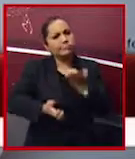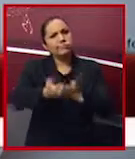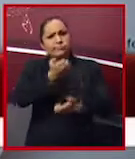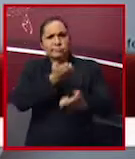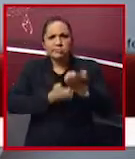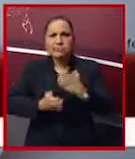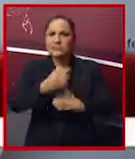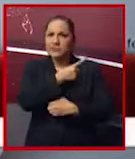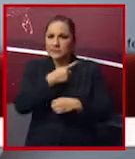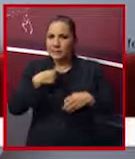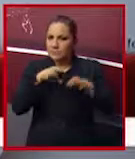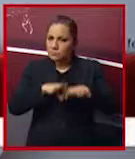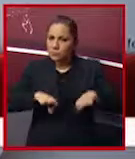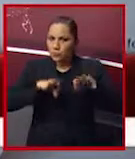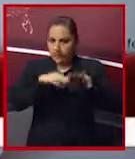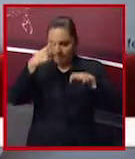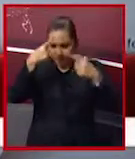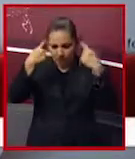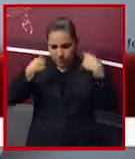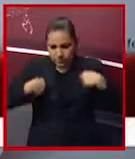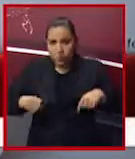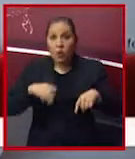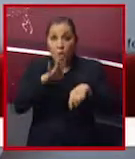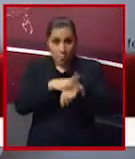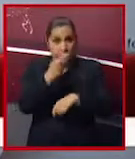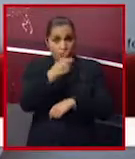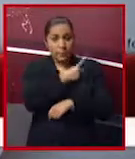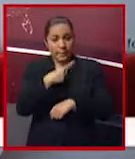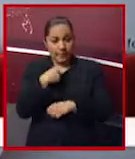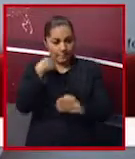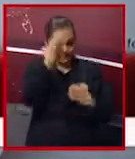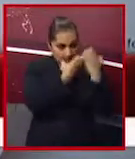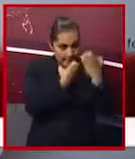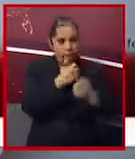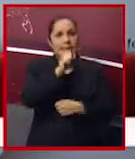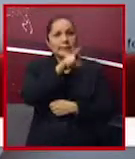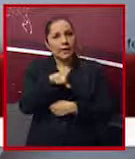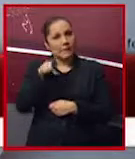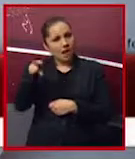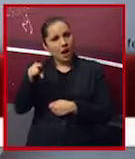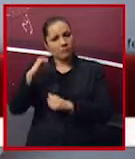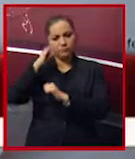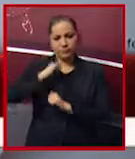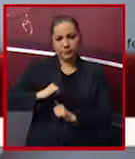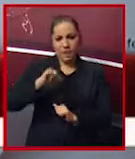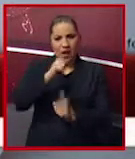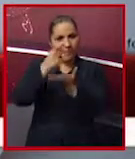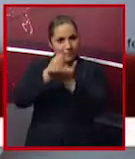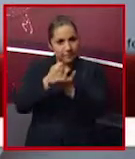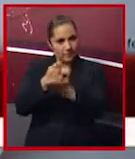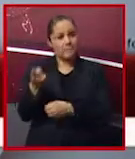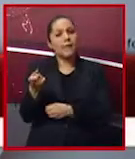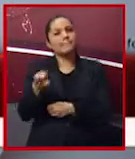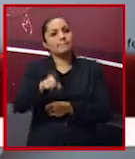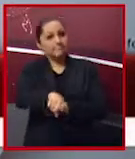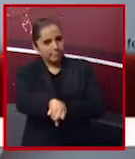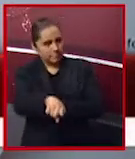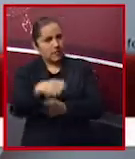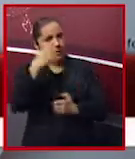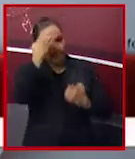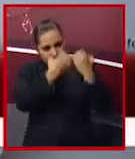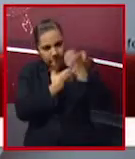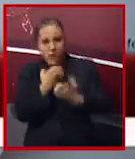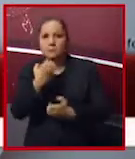de tal forma que tenemos que tener una interconsulta formal con los rehabilitadores. Esto implica que ellos organizarán